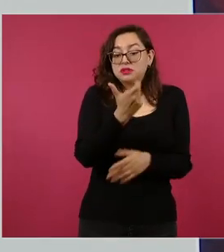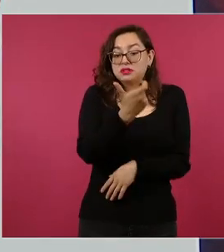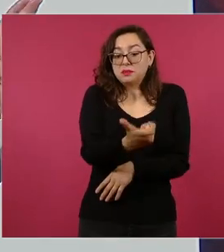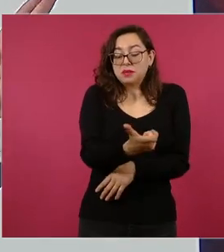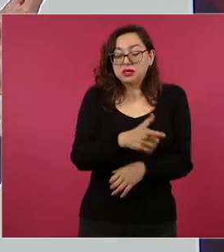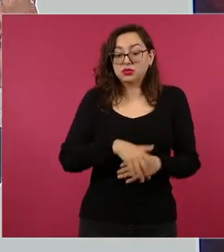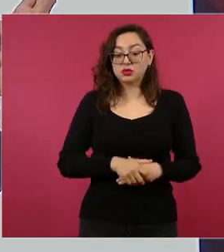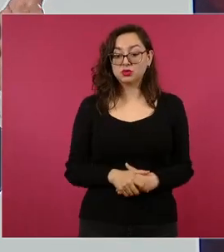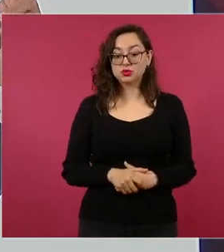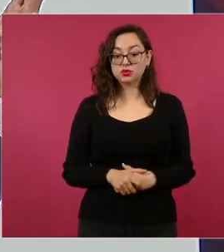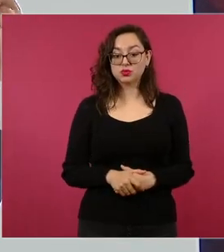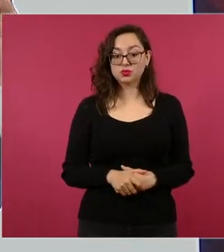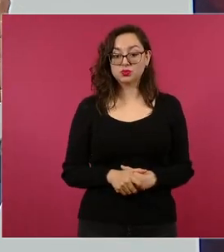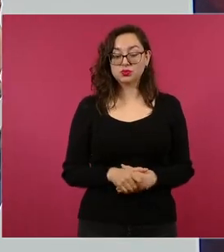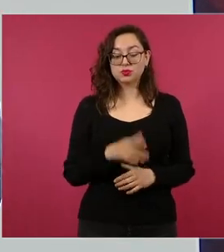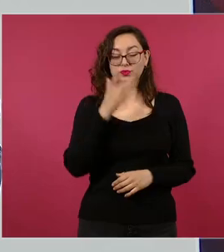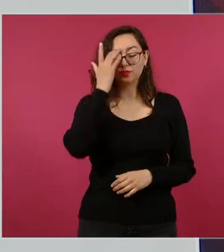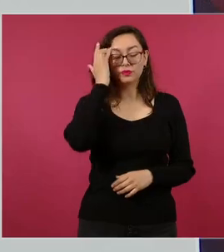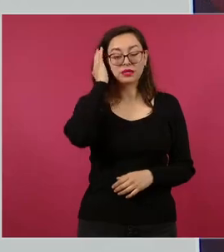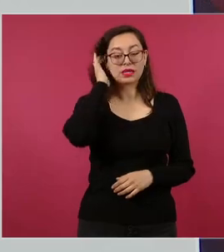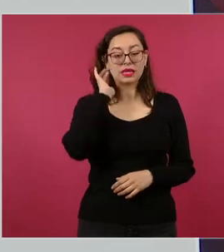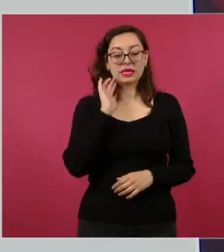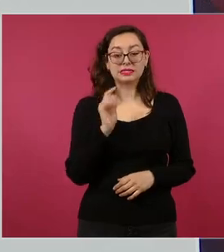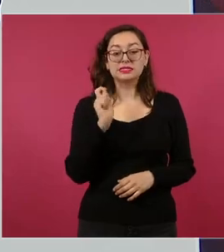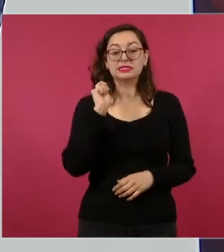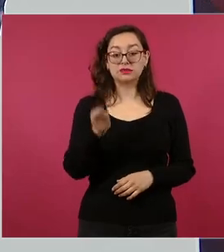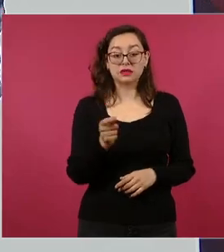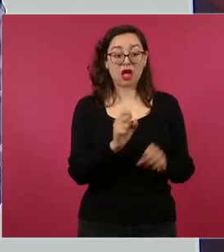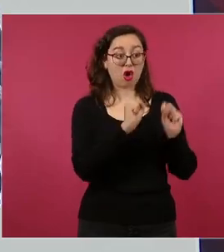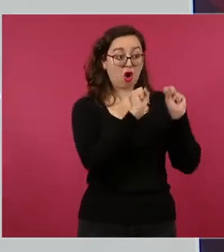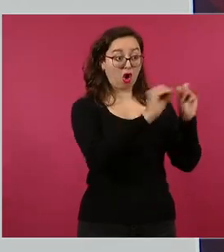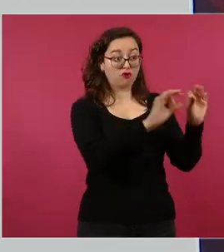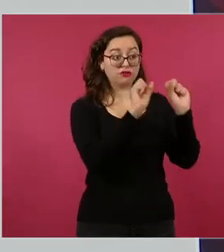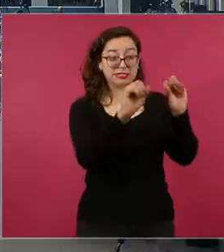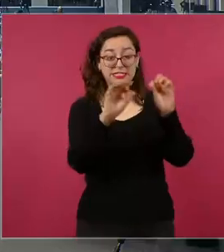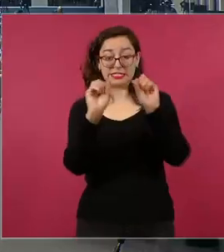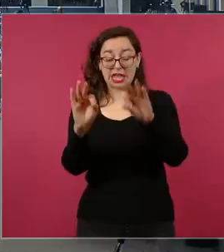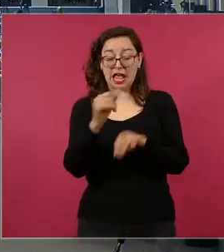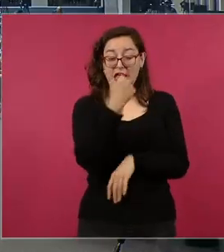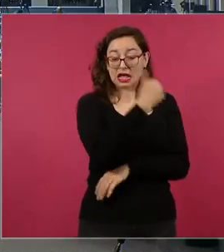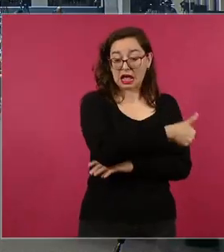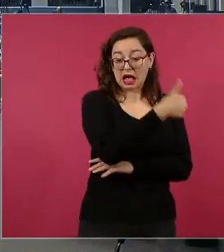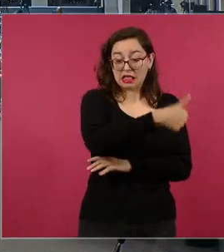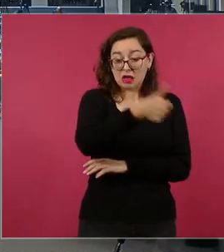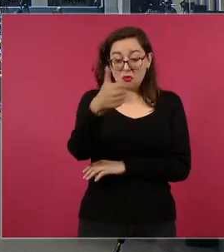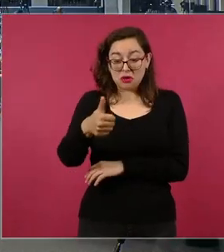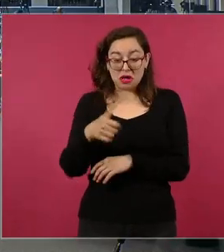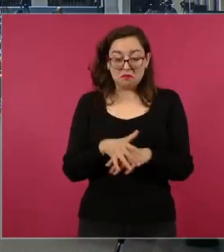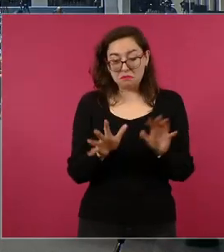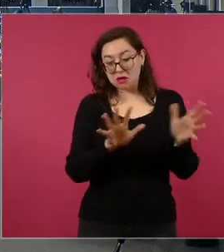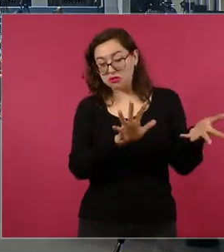Como a 6 millones de pesos por sucursal equipada.